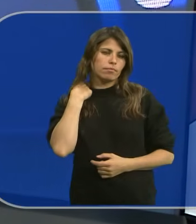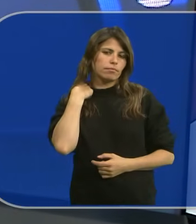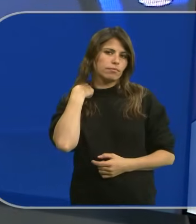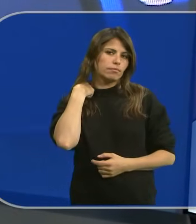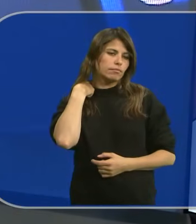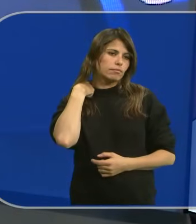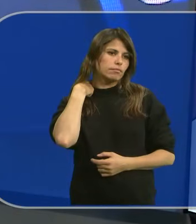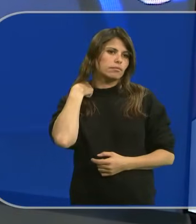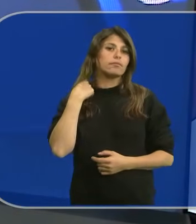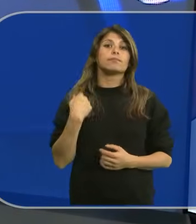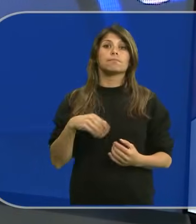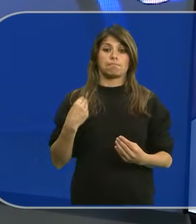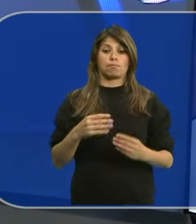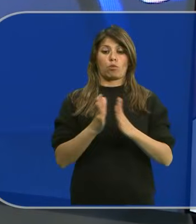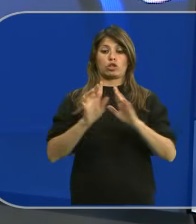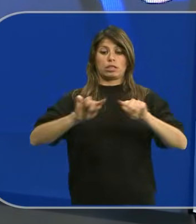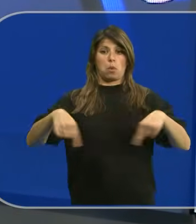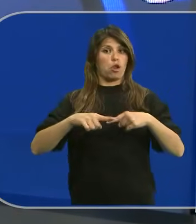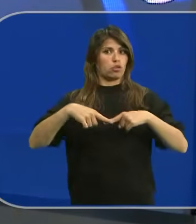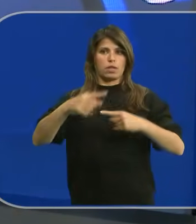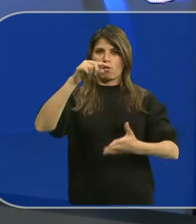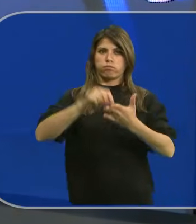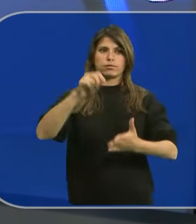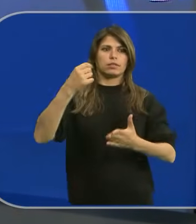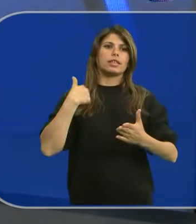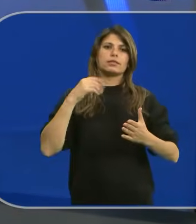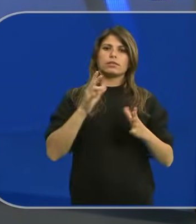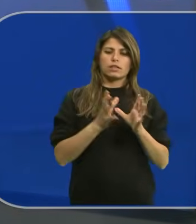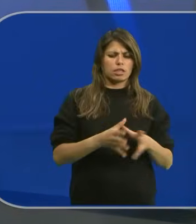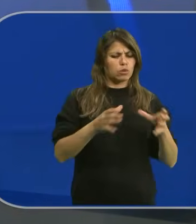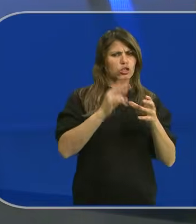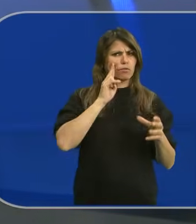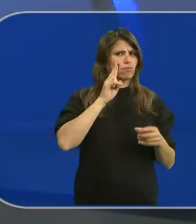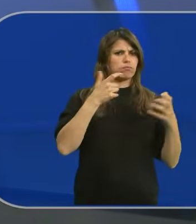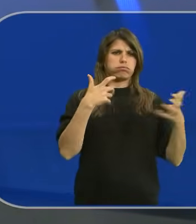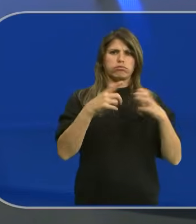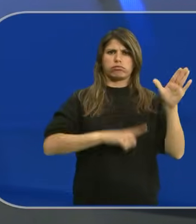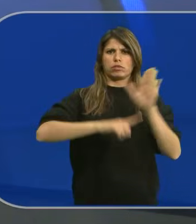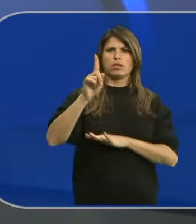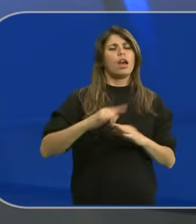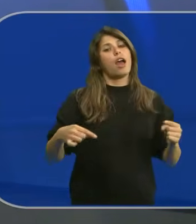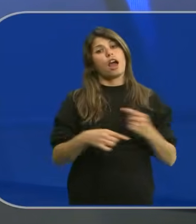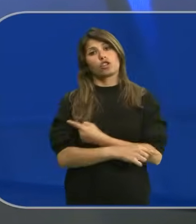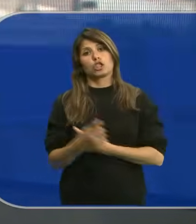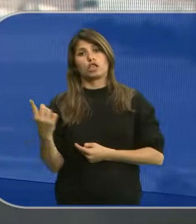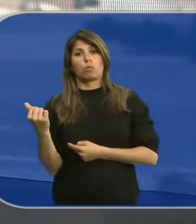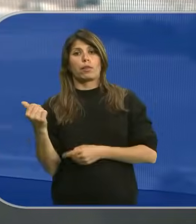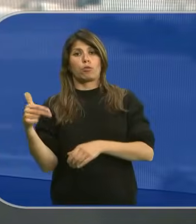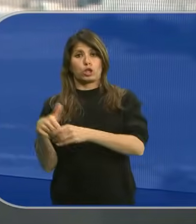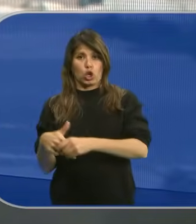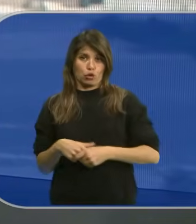Las consecuencias de esta tregua han sido prácticamente inmediatas en las bolsas, que se han disparado. Lo contrario ha ocurrido con el precio del petróleo.